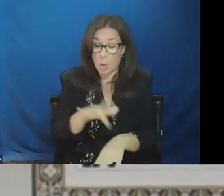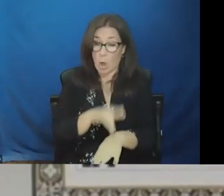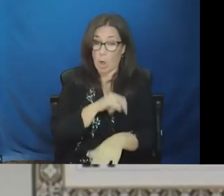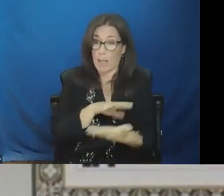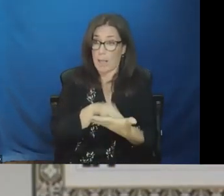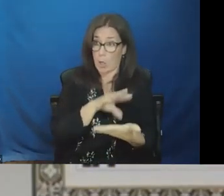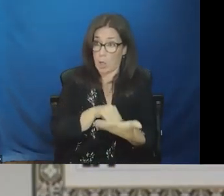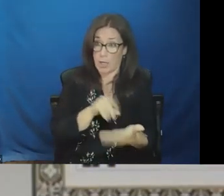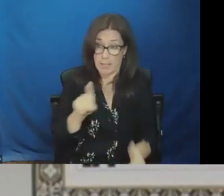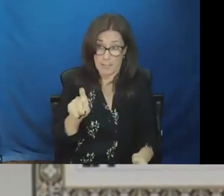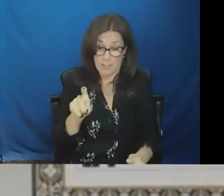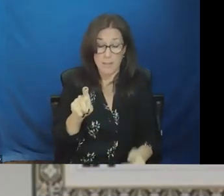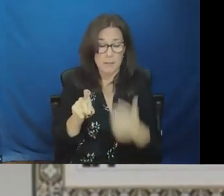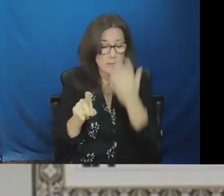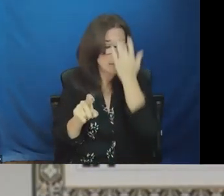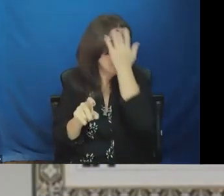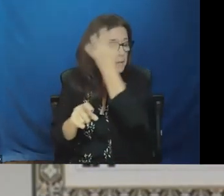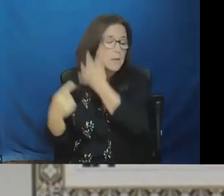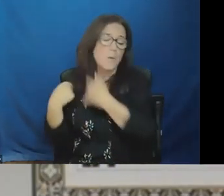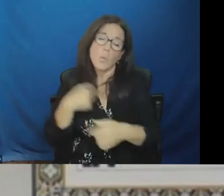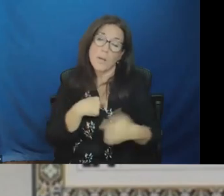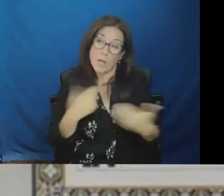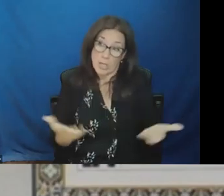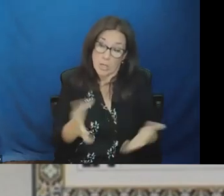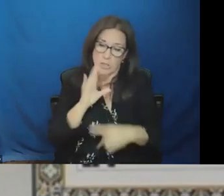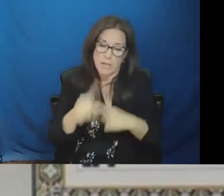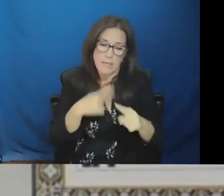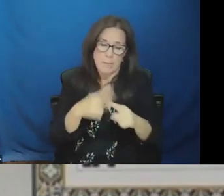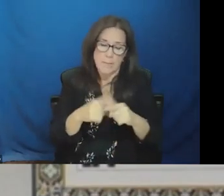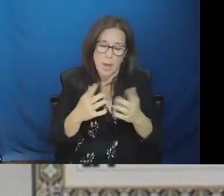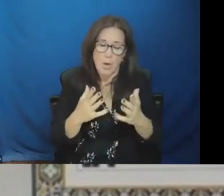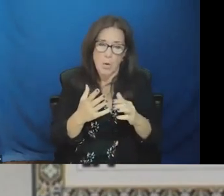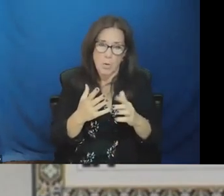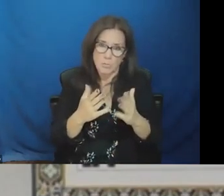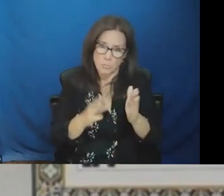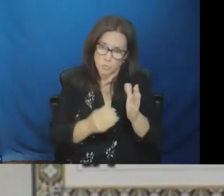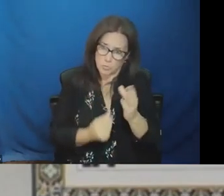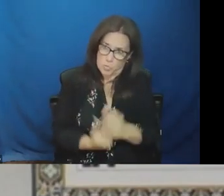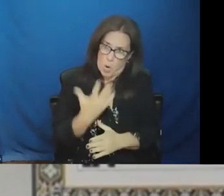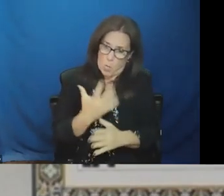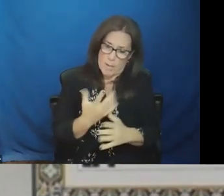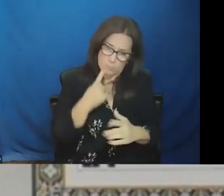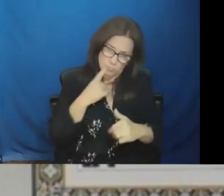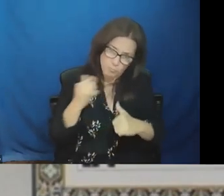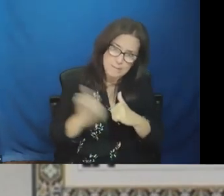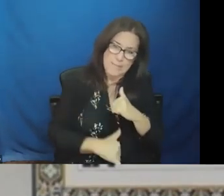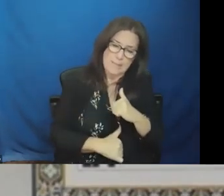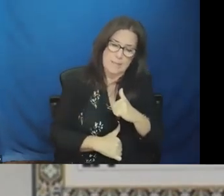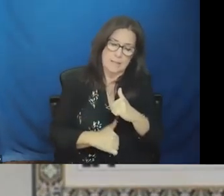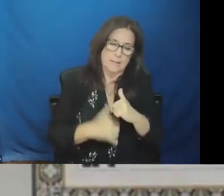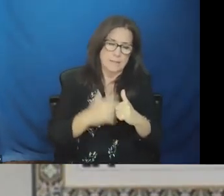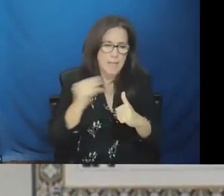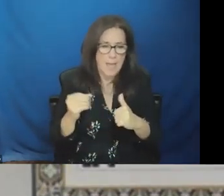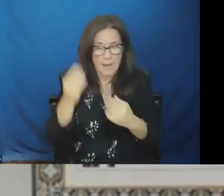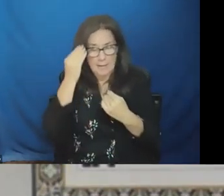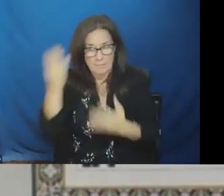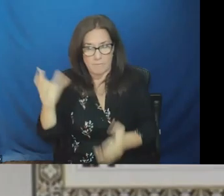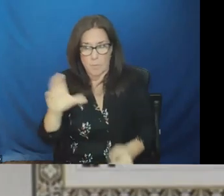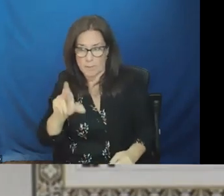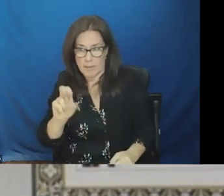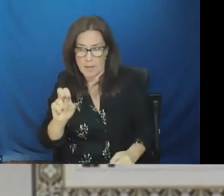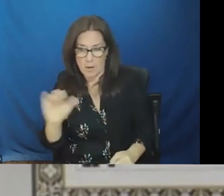plan tenemos al aprendizaje temprano porque las cosas que estamos mencionando aquí la